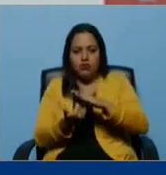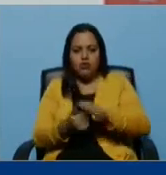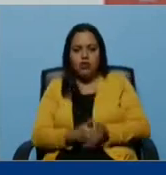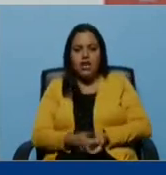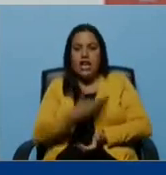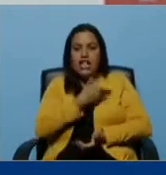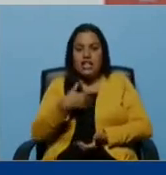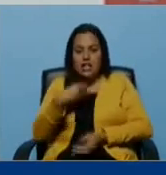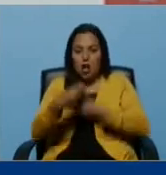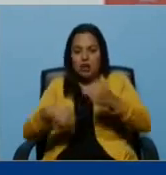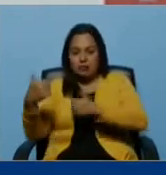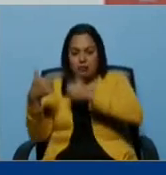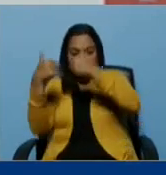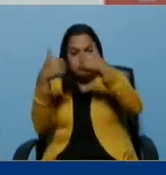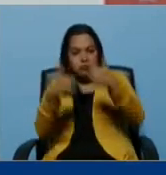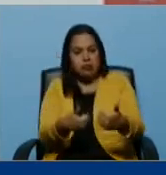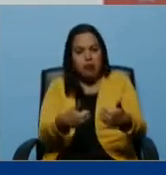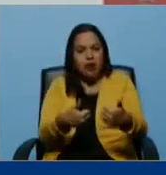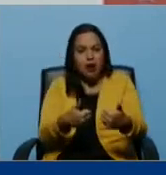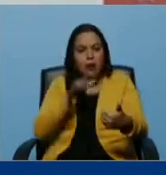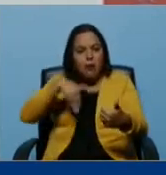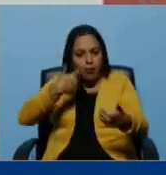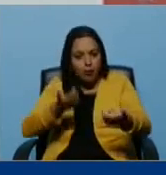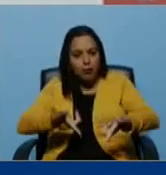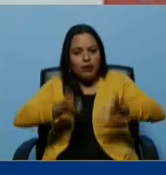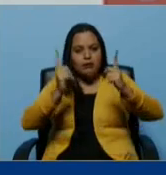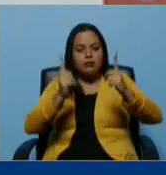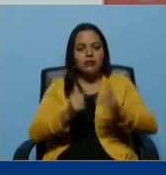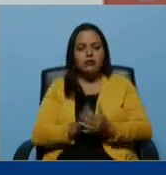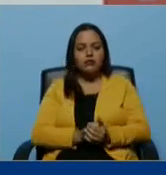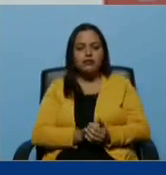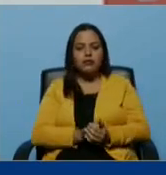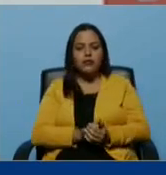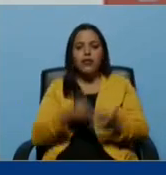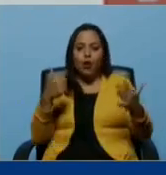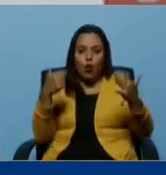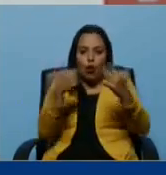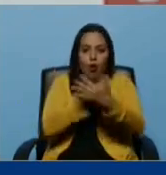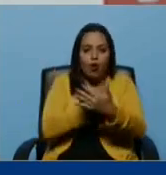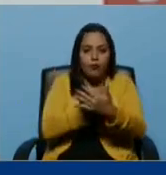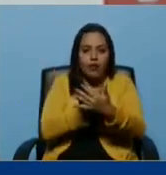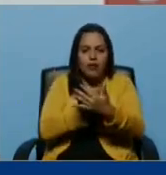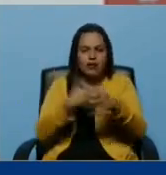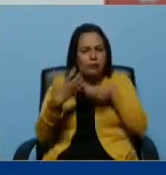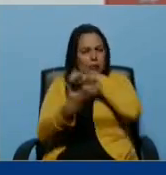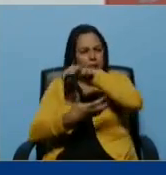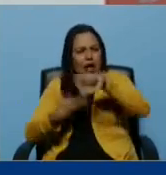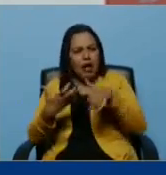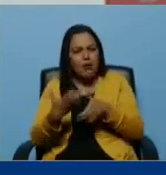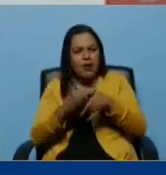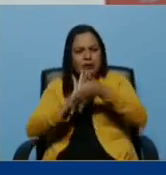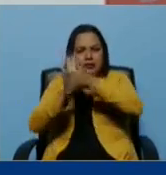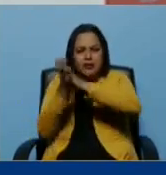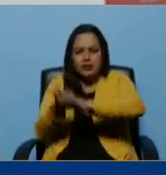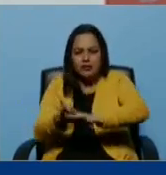Pretendieron imponer un relato justificador de un golpe de Estado, de violencia, de